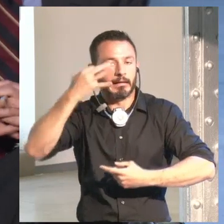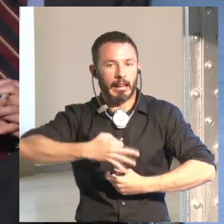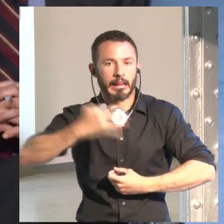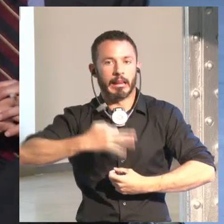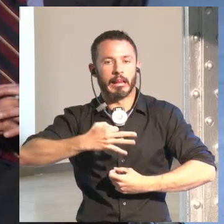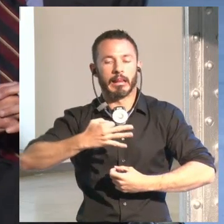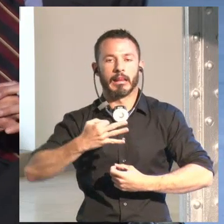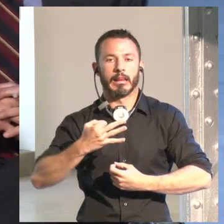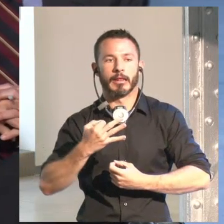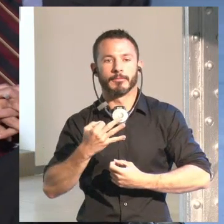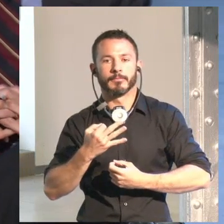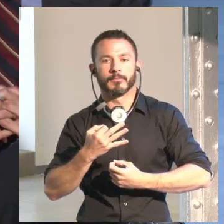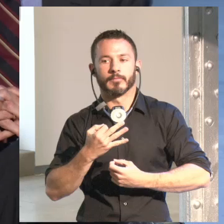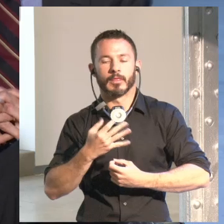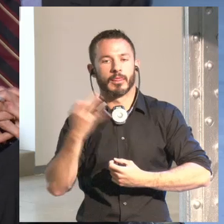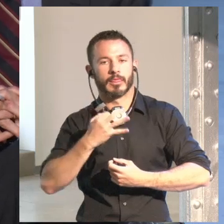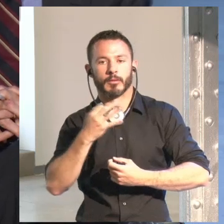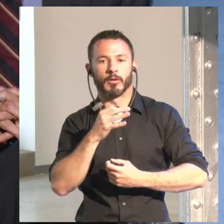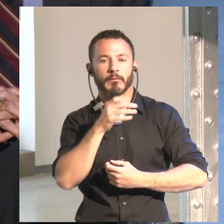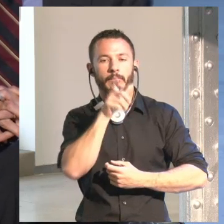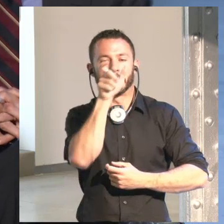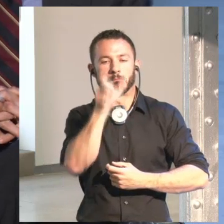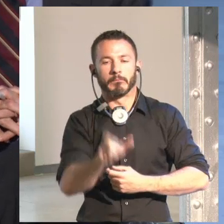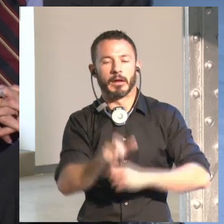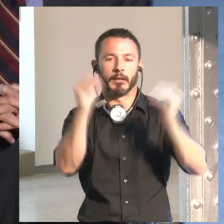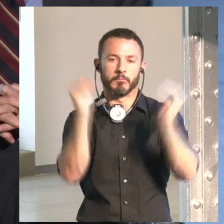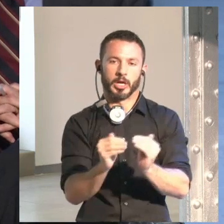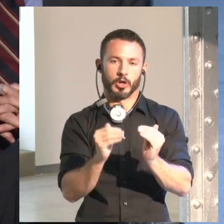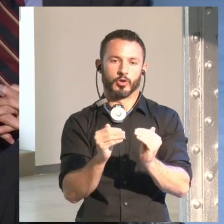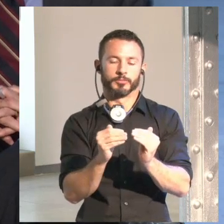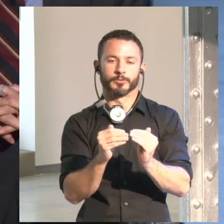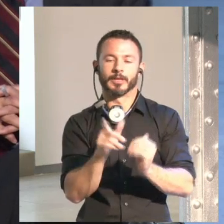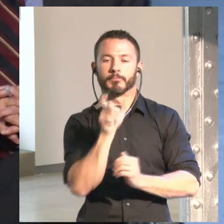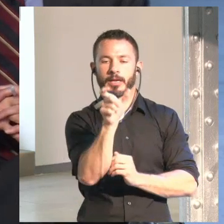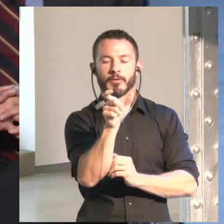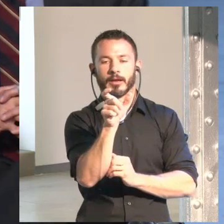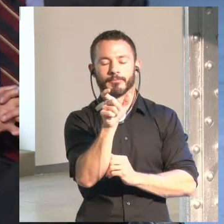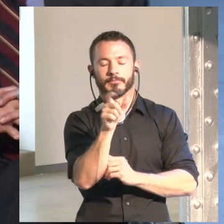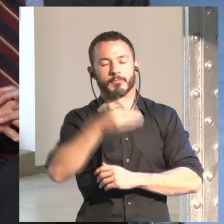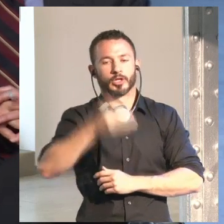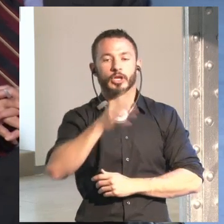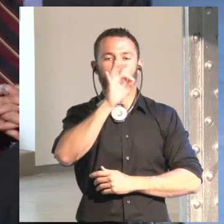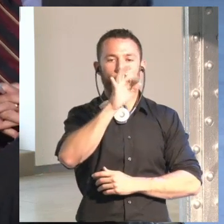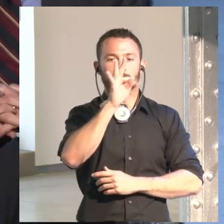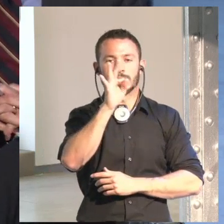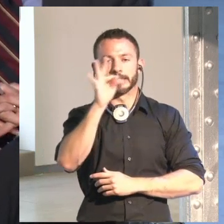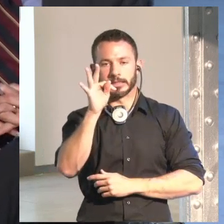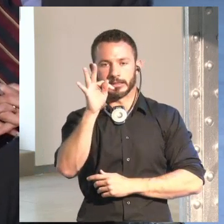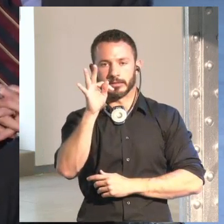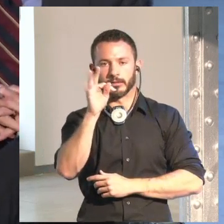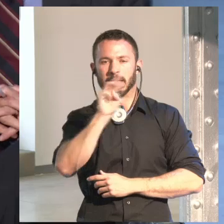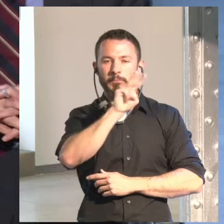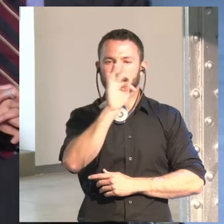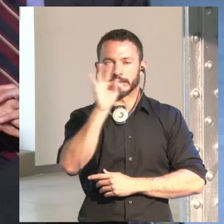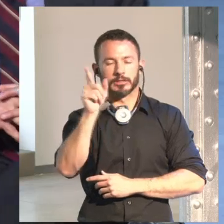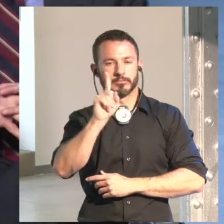quizá reducir el número y no utilizar 10. Pero uno muy importante es OTT, no